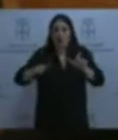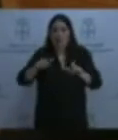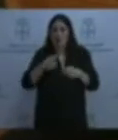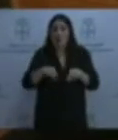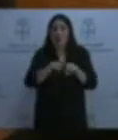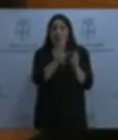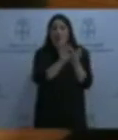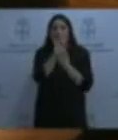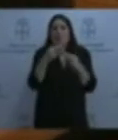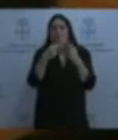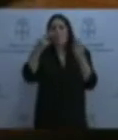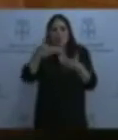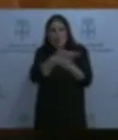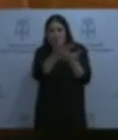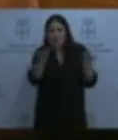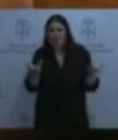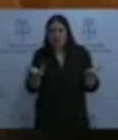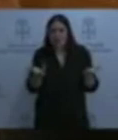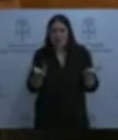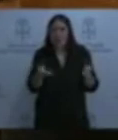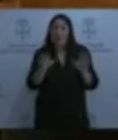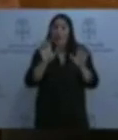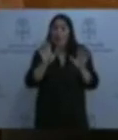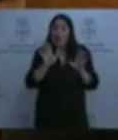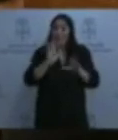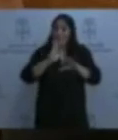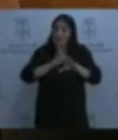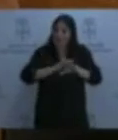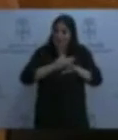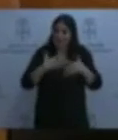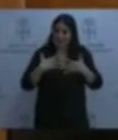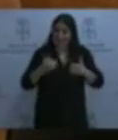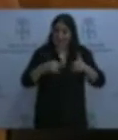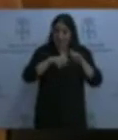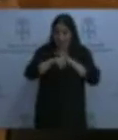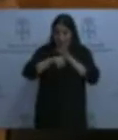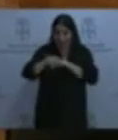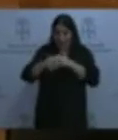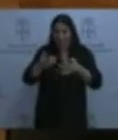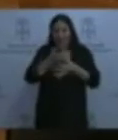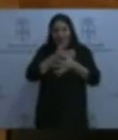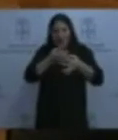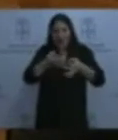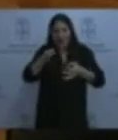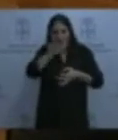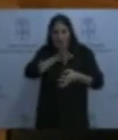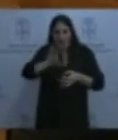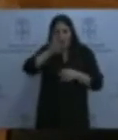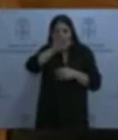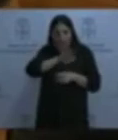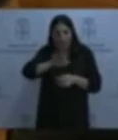públicos. Pero a poder gestionar la salud en el entorno del área sanitaria, no tenemos que tener